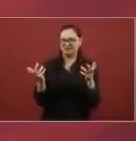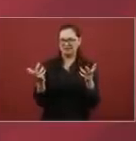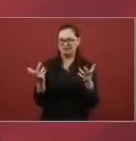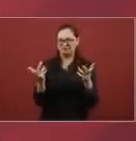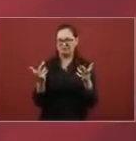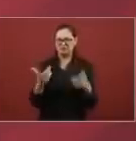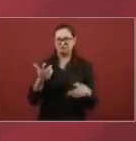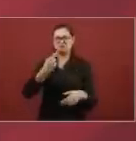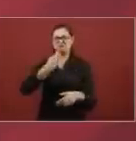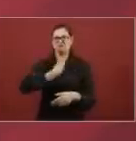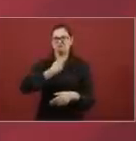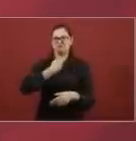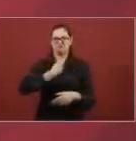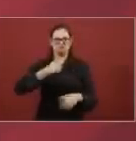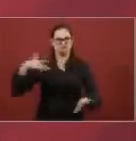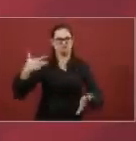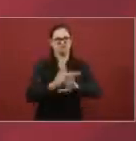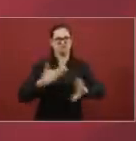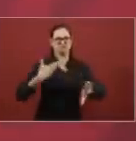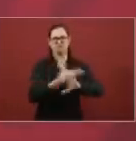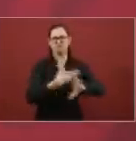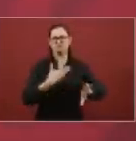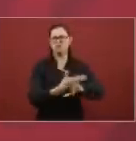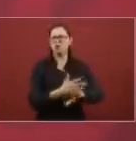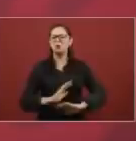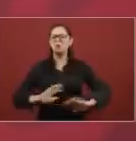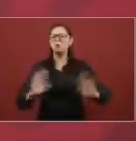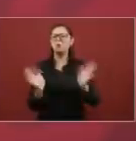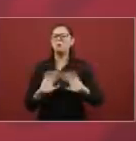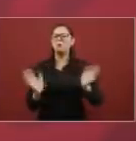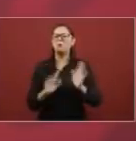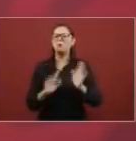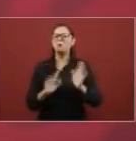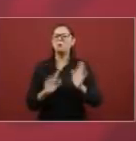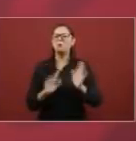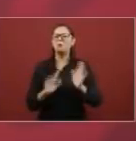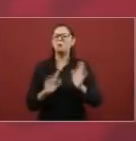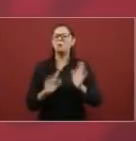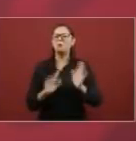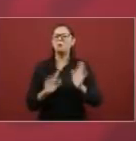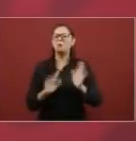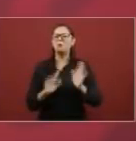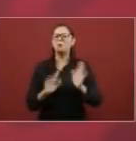consigna, es ventilar las cosas. Ayer, por ejemplo,